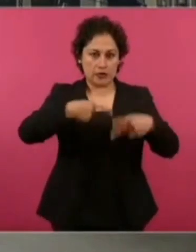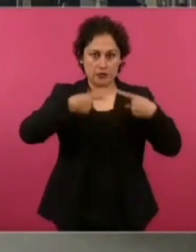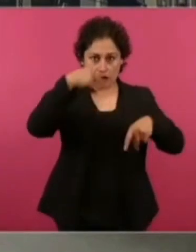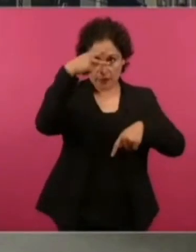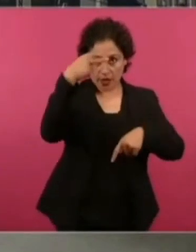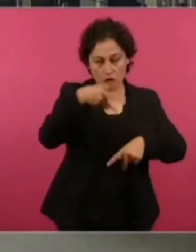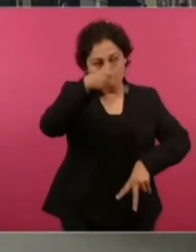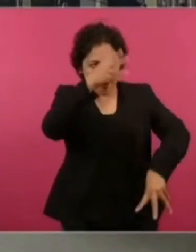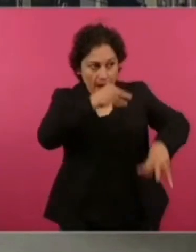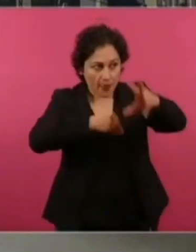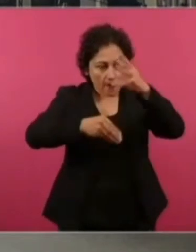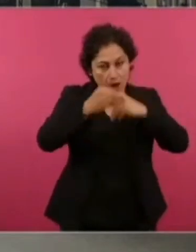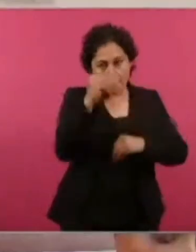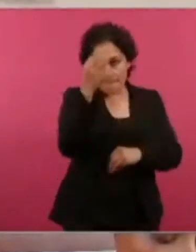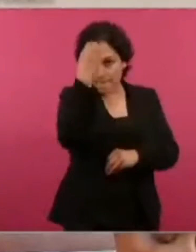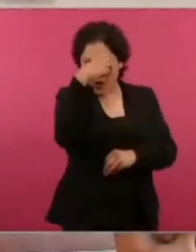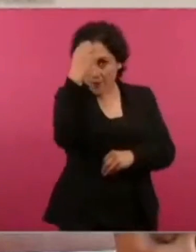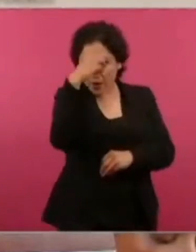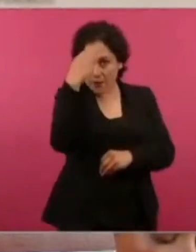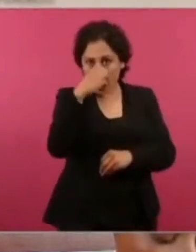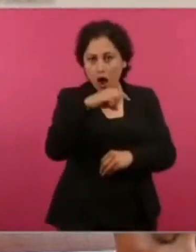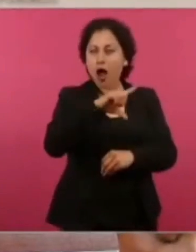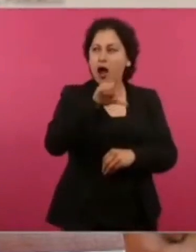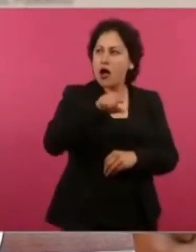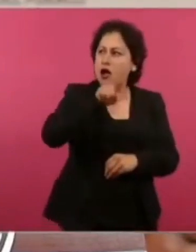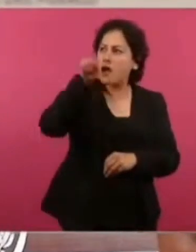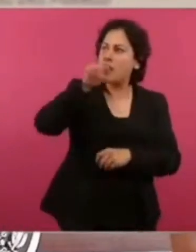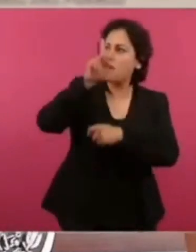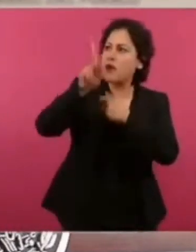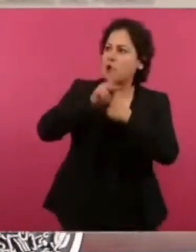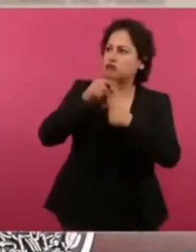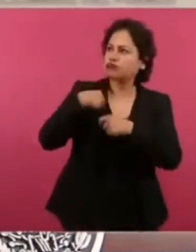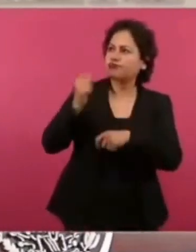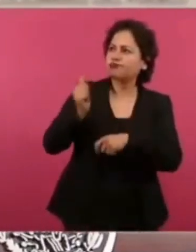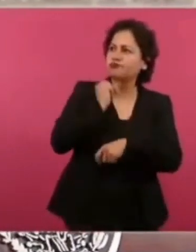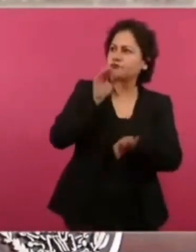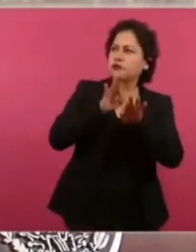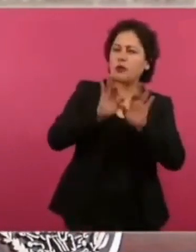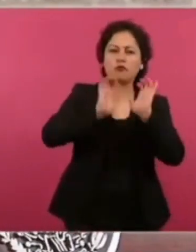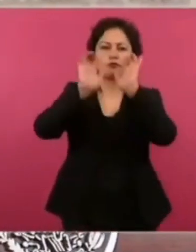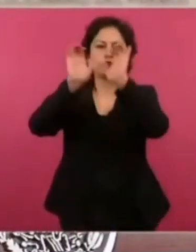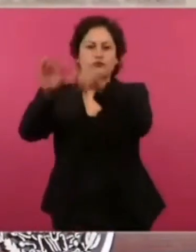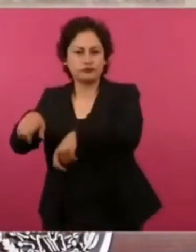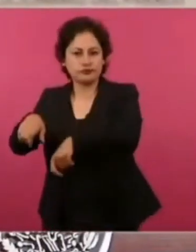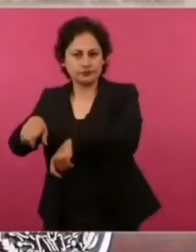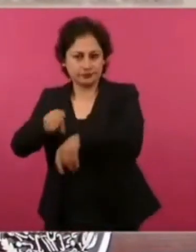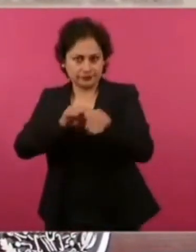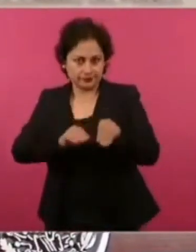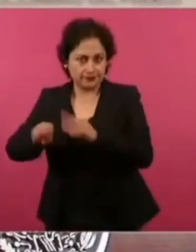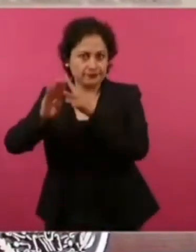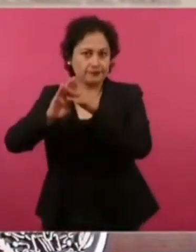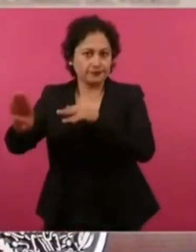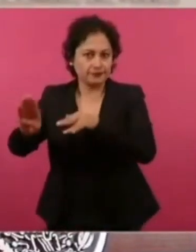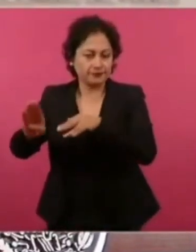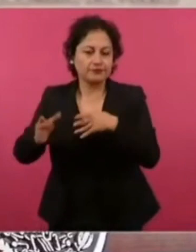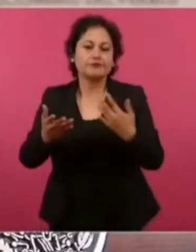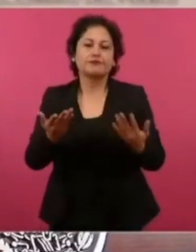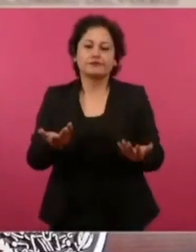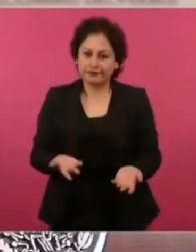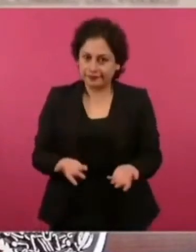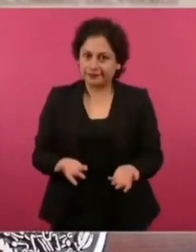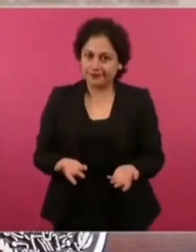Es otra situación. Y también es algo